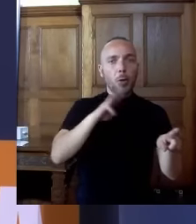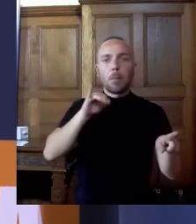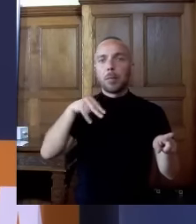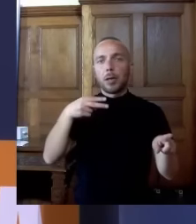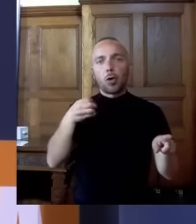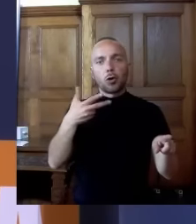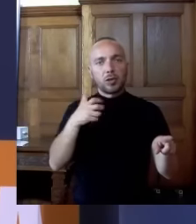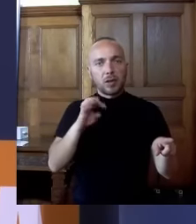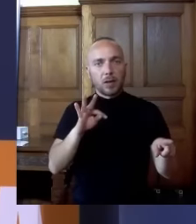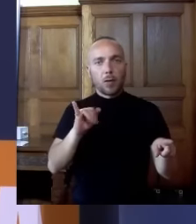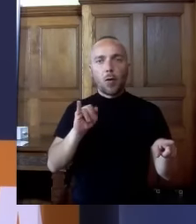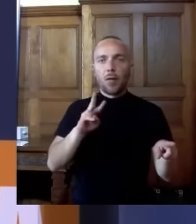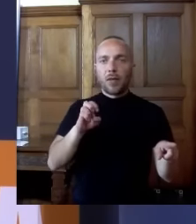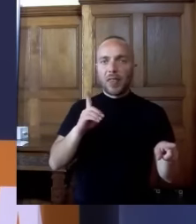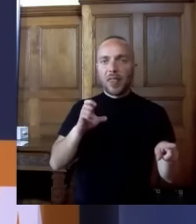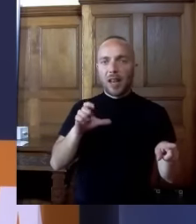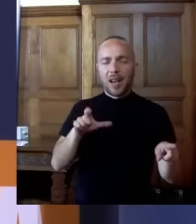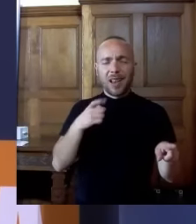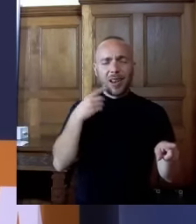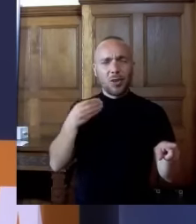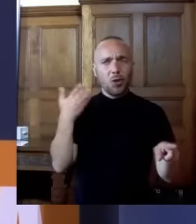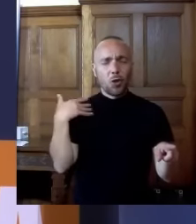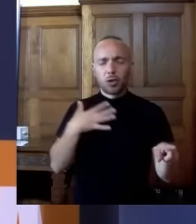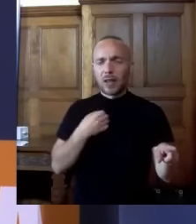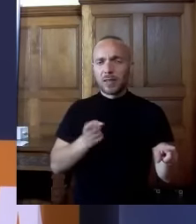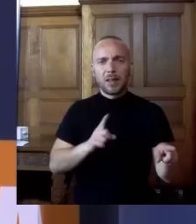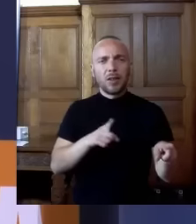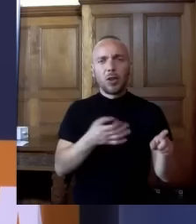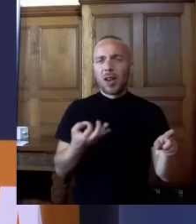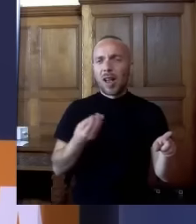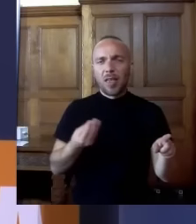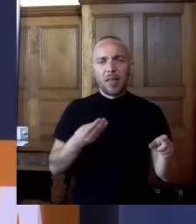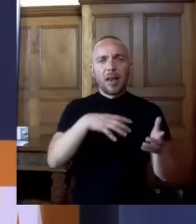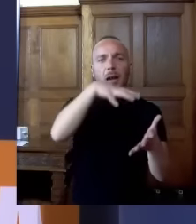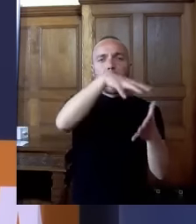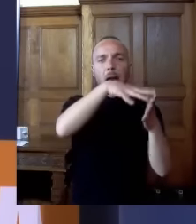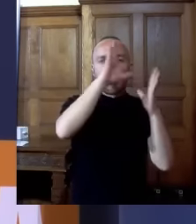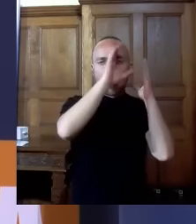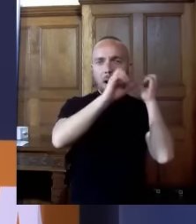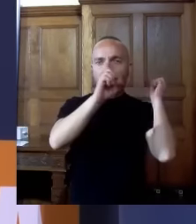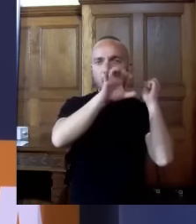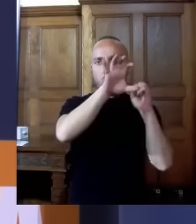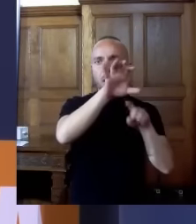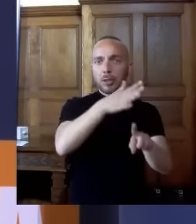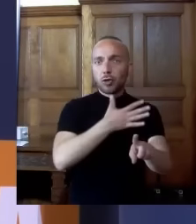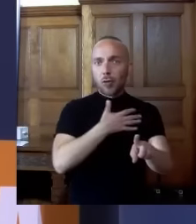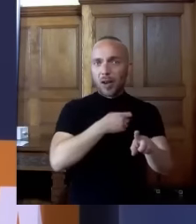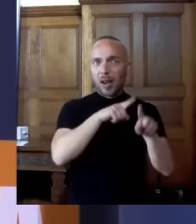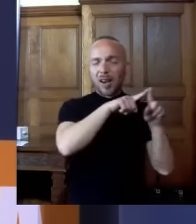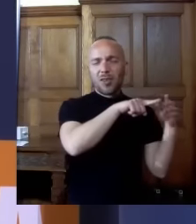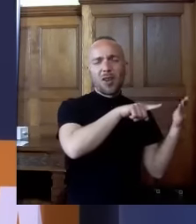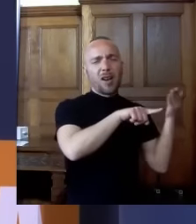Videla se atrevieron a hacer que es asaltar la embajada de un país soberano y vecino hermano como